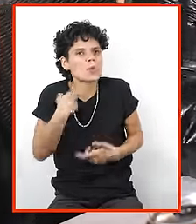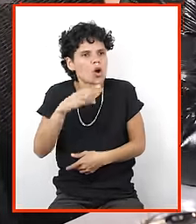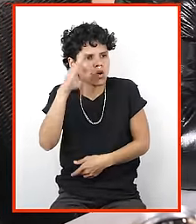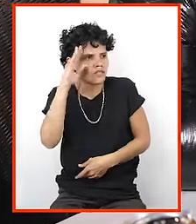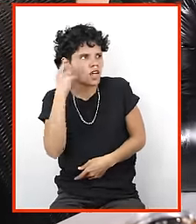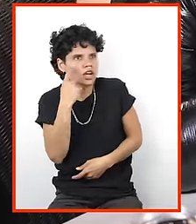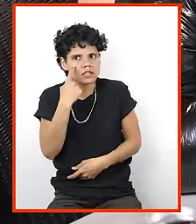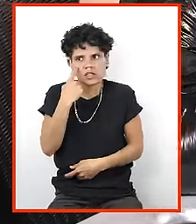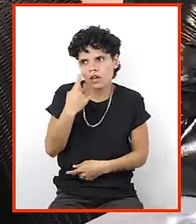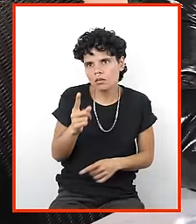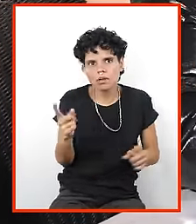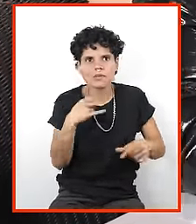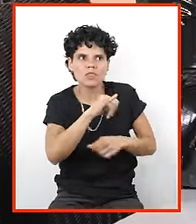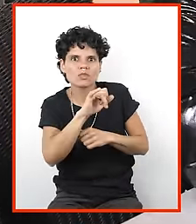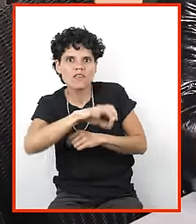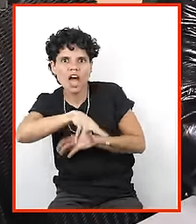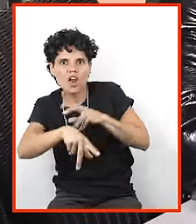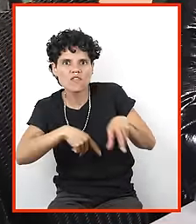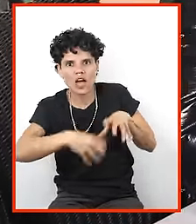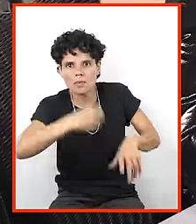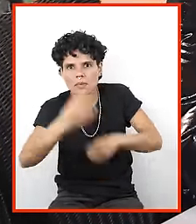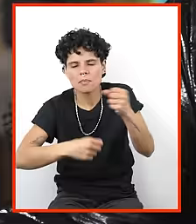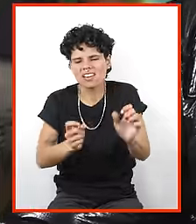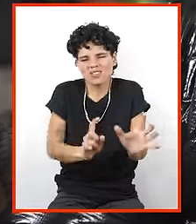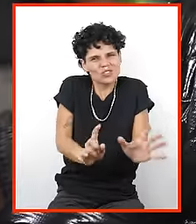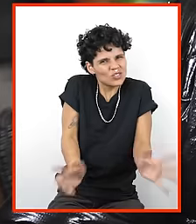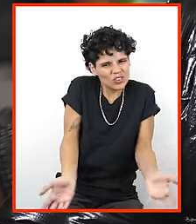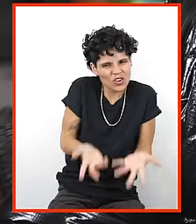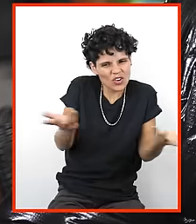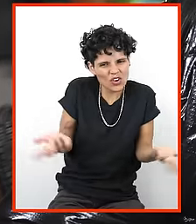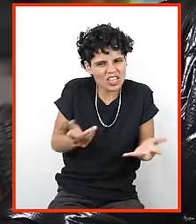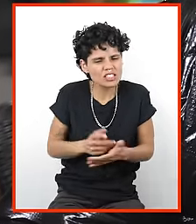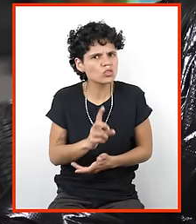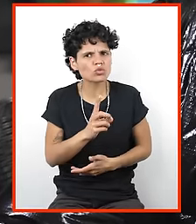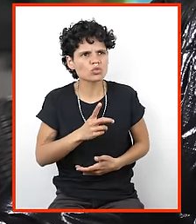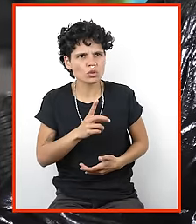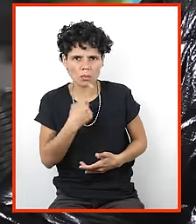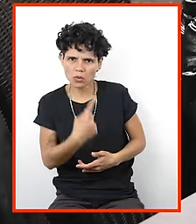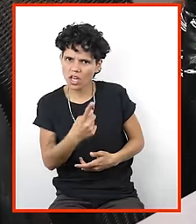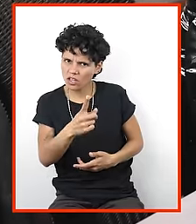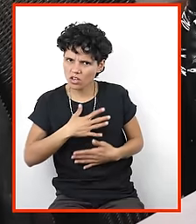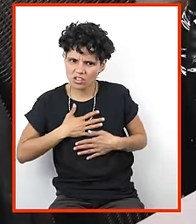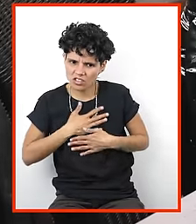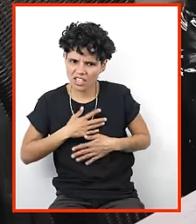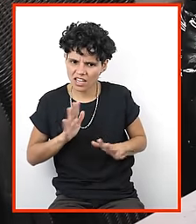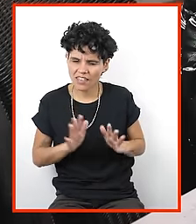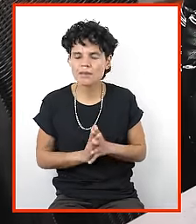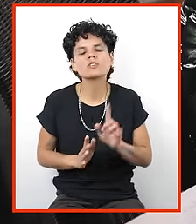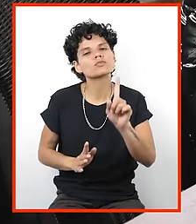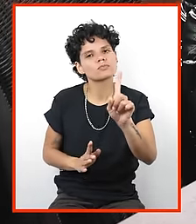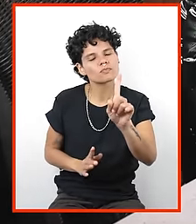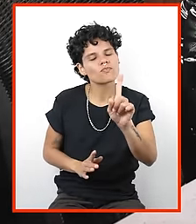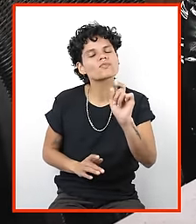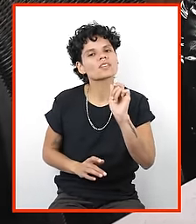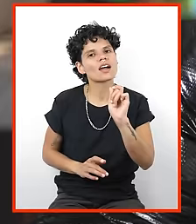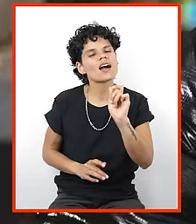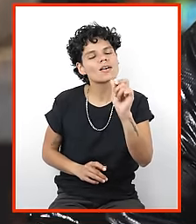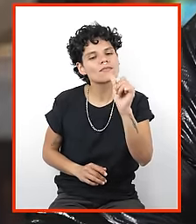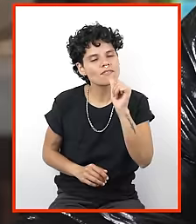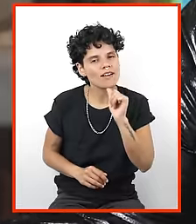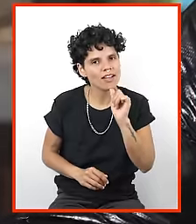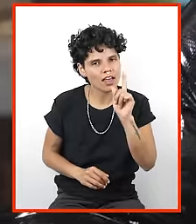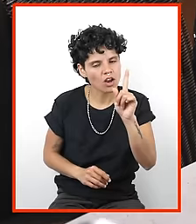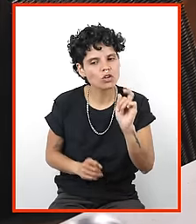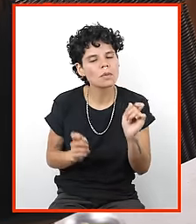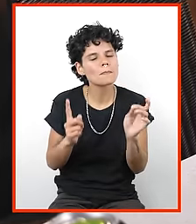que me va a faltar algo, no, no sé. Tú sabes que yo tengo un... ¿Tú no sentí eso a veces? Tengo una cuenta pendiente contigo, un...